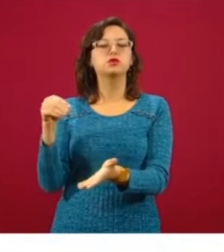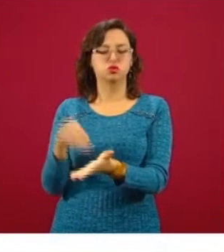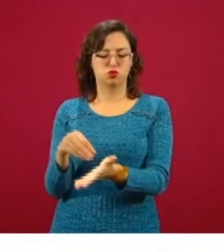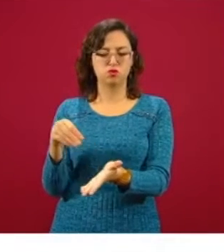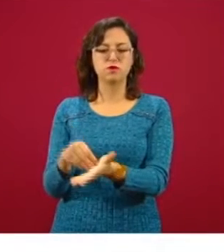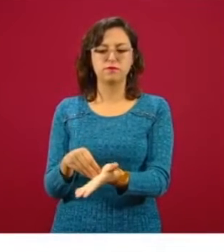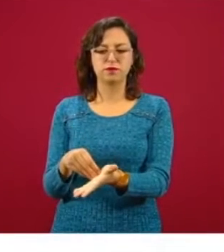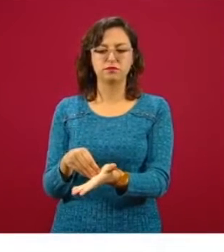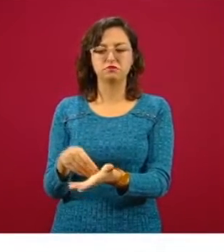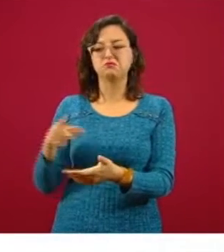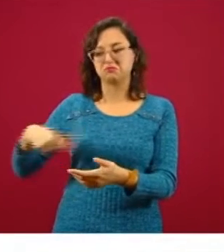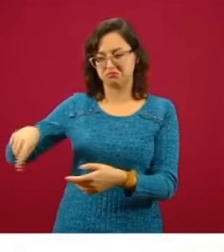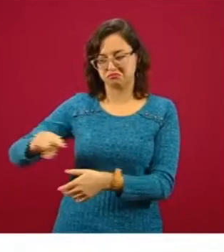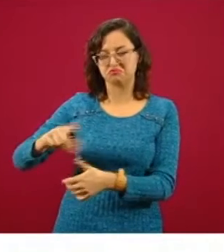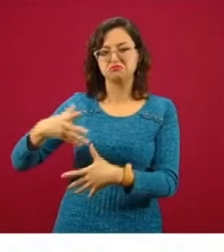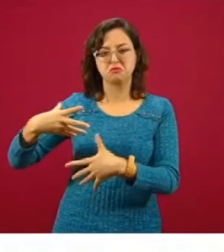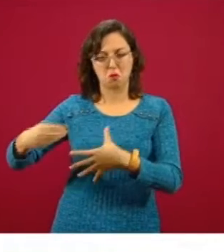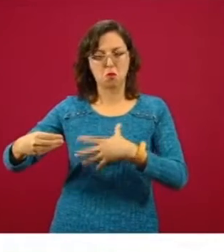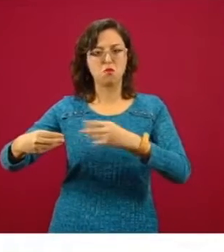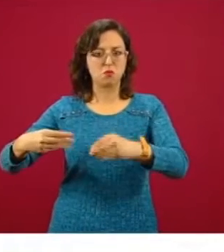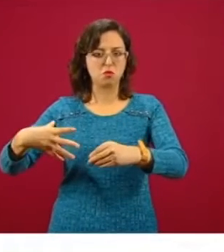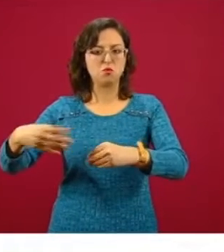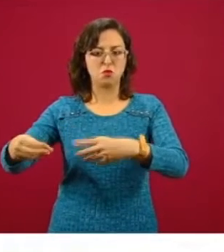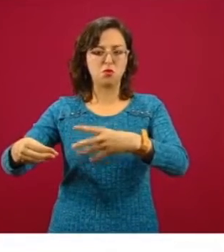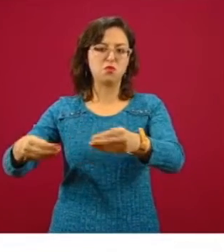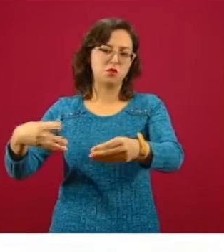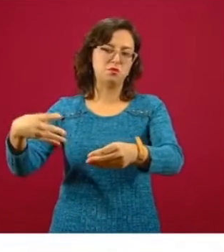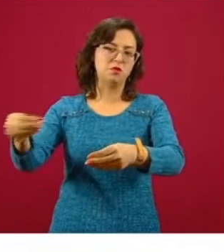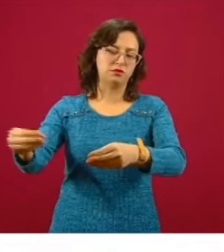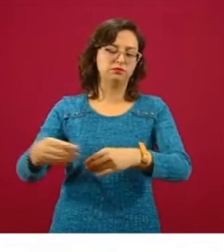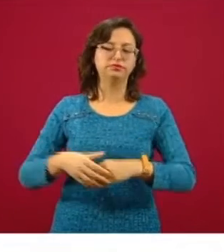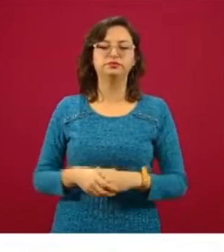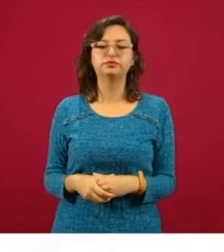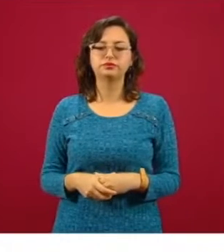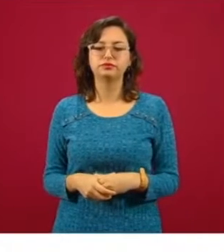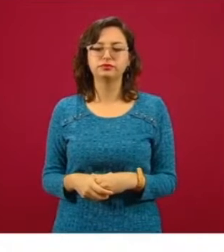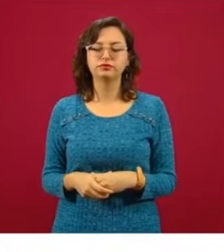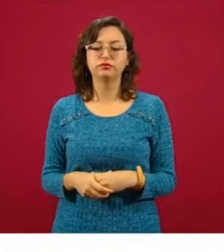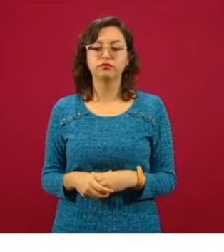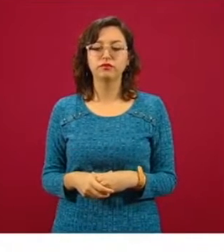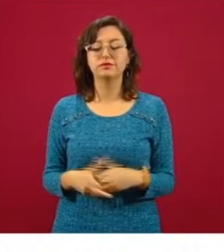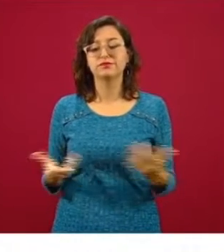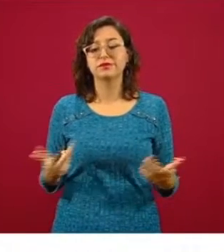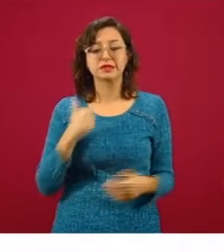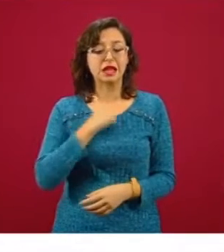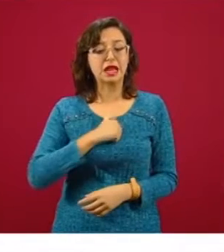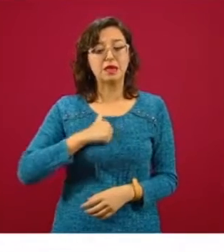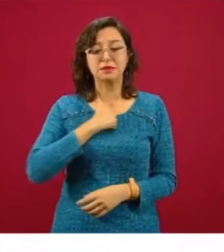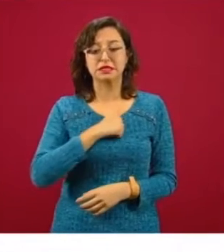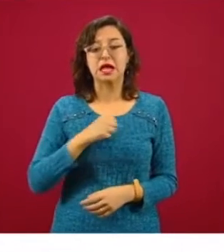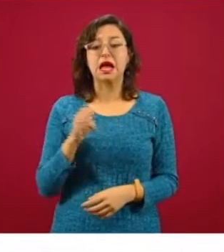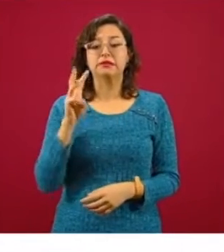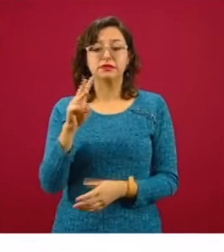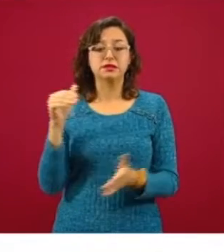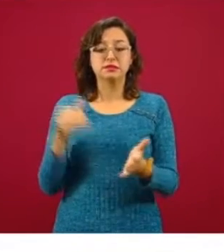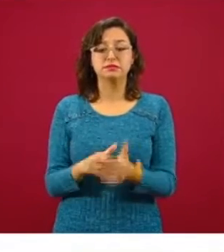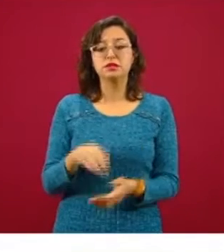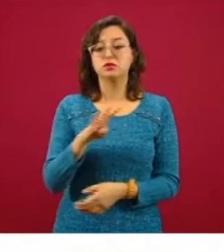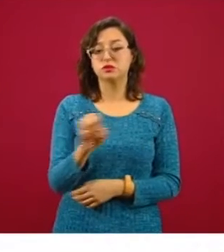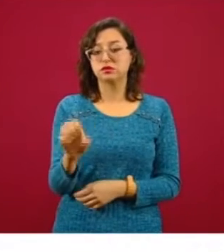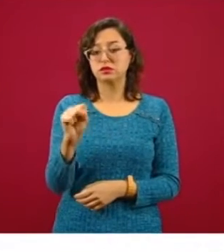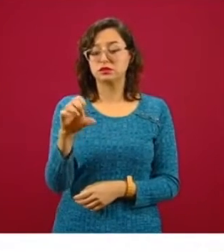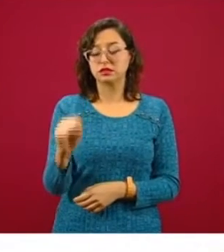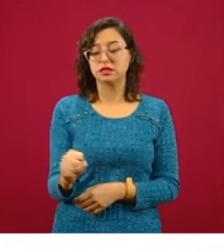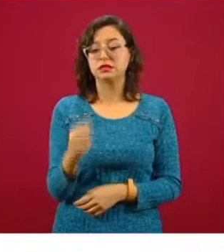momento tienen capacidad de contagiar y tienen enfermedad activa muy desafortunadamente tres mil 465